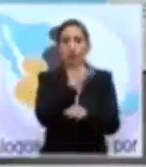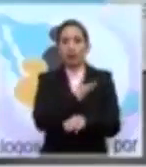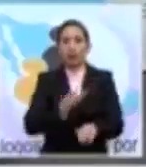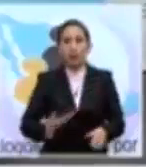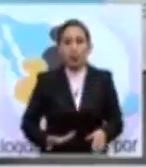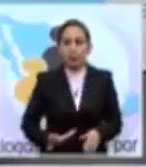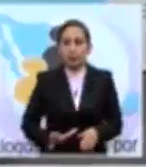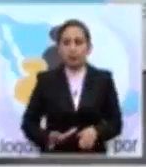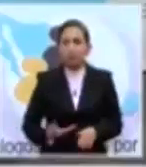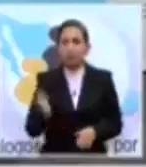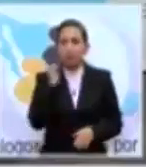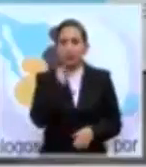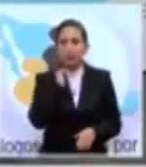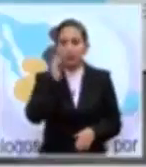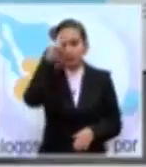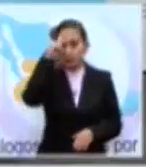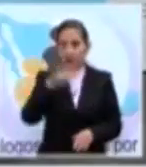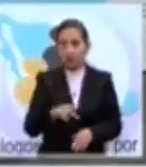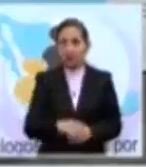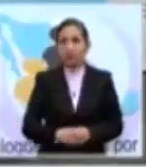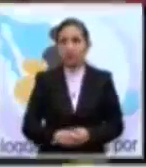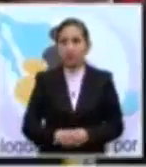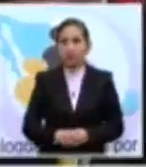del Senado de la República.